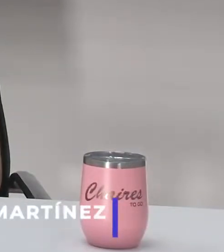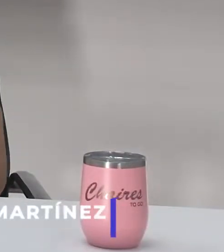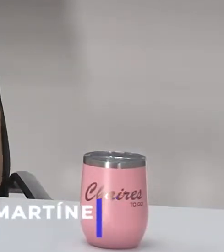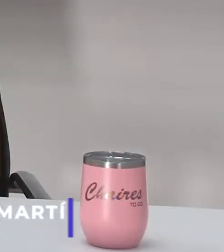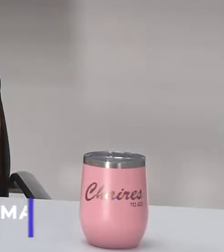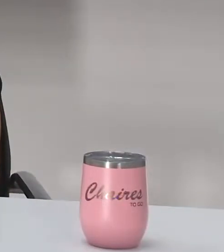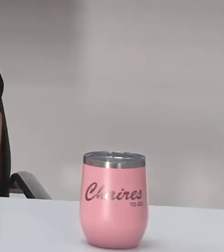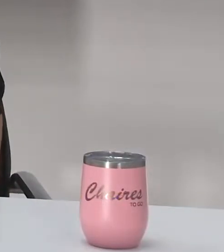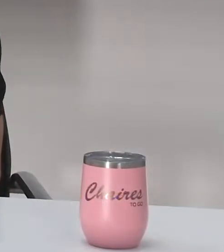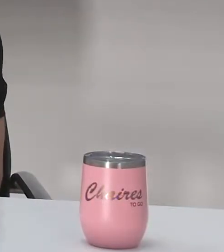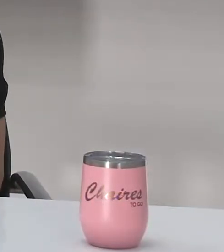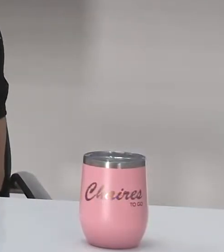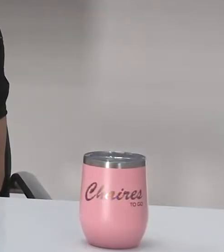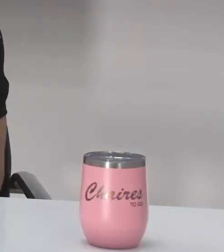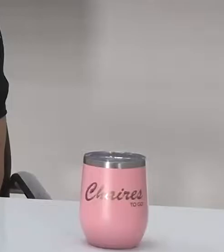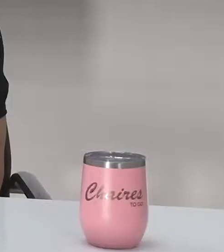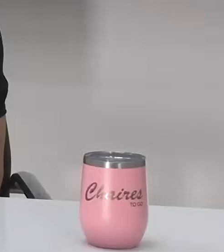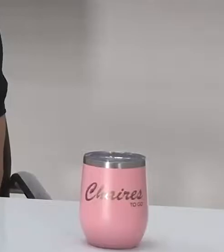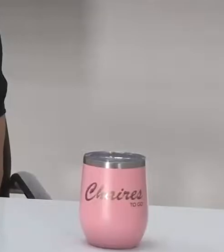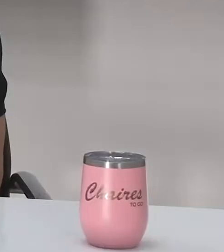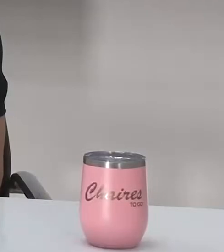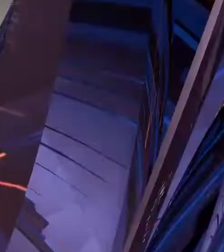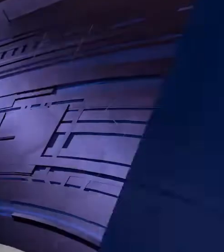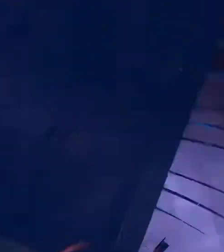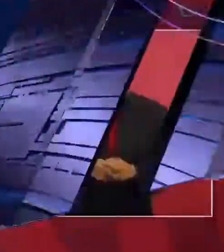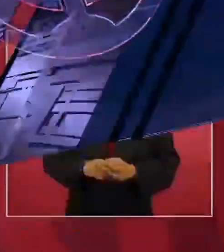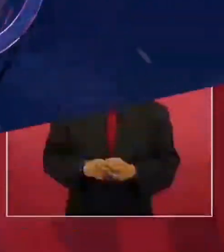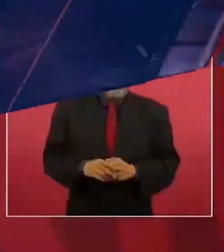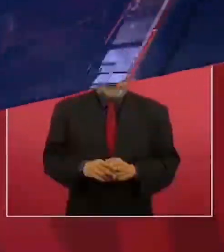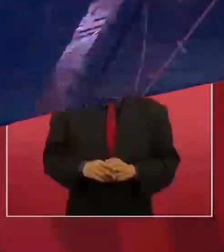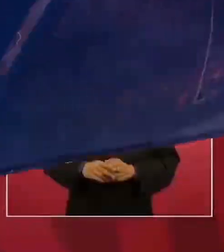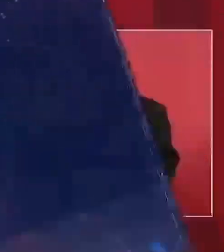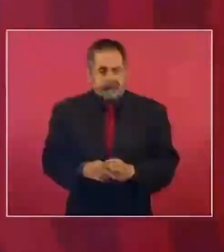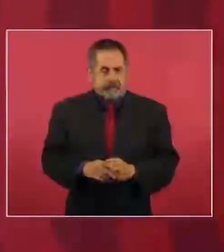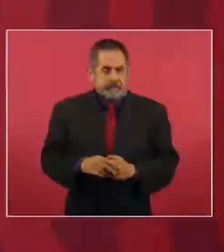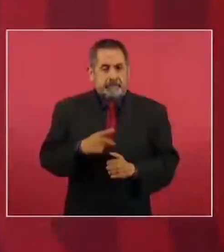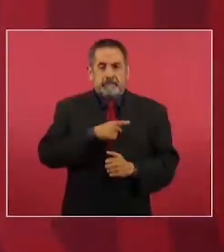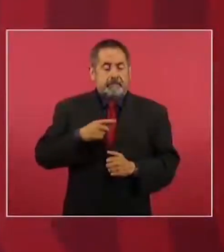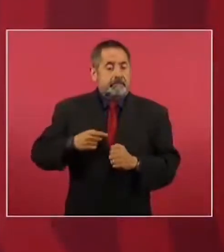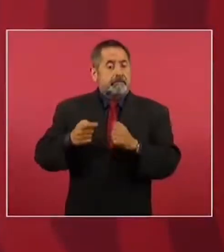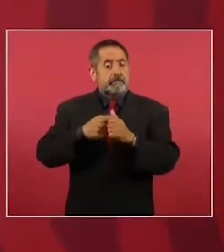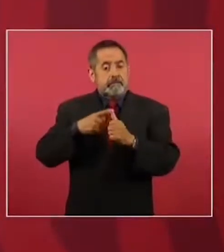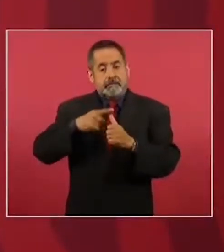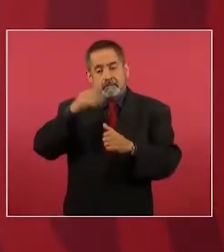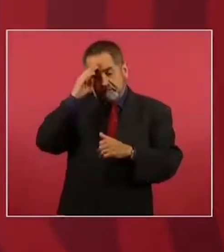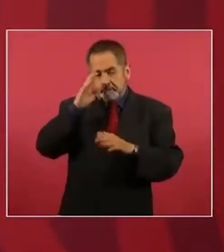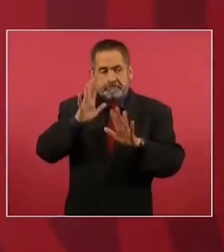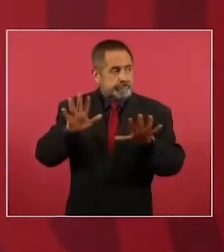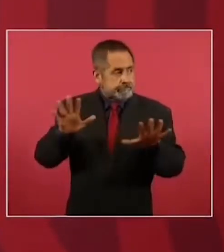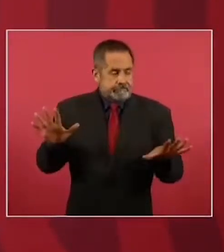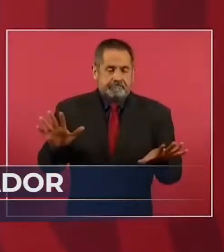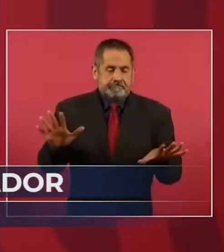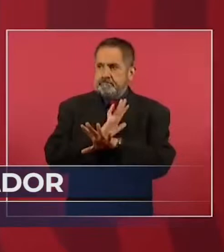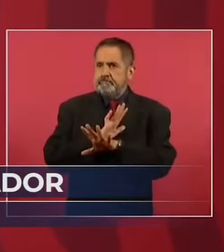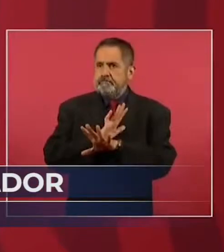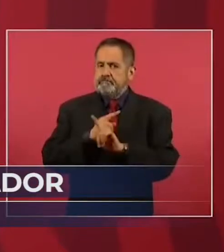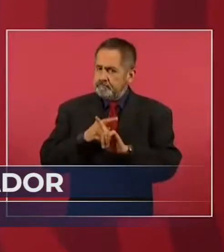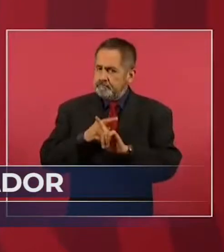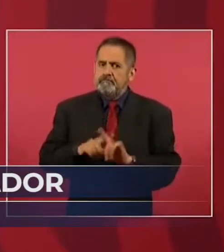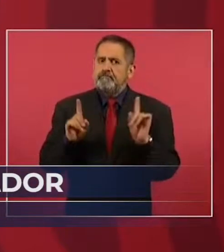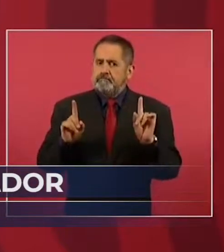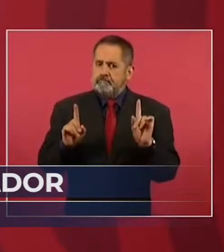de iniciar una guerra contra el crimen organizado. Tomar en cuenta que las cosas ya cambiaron,